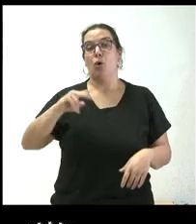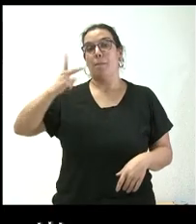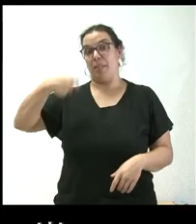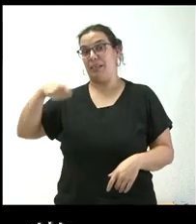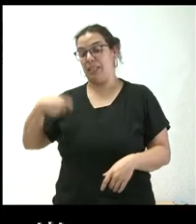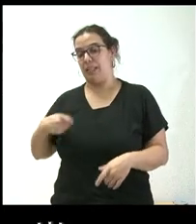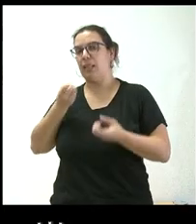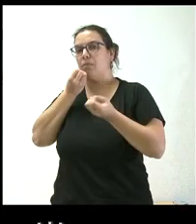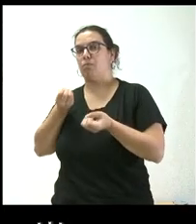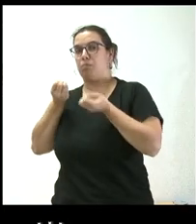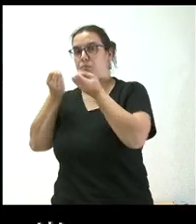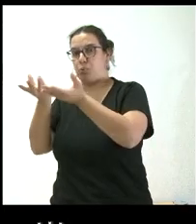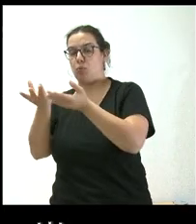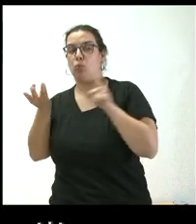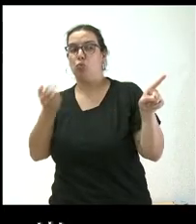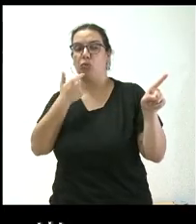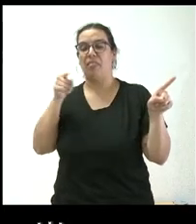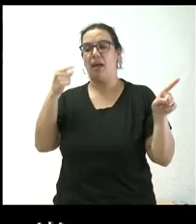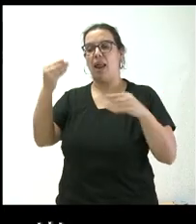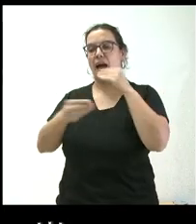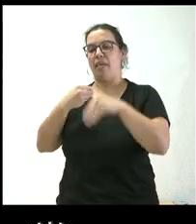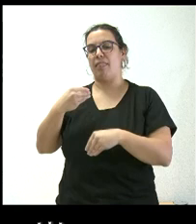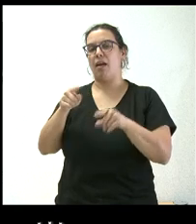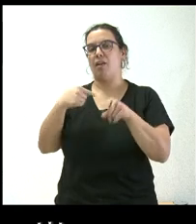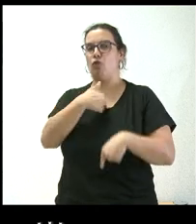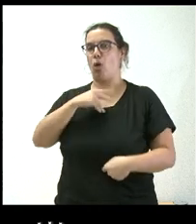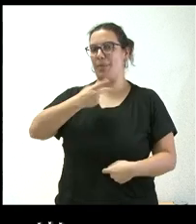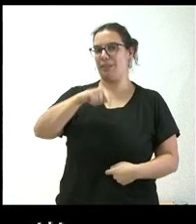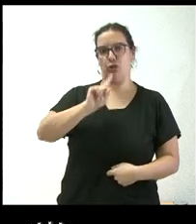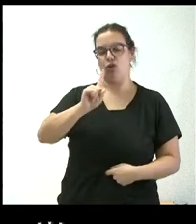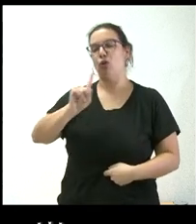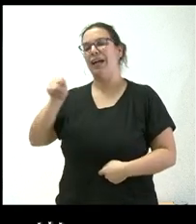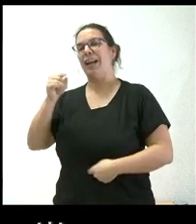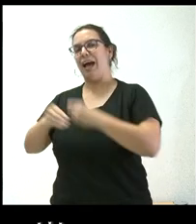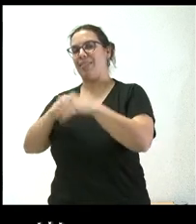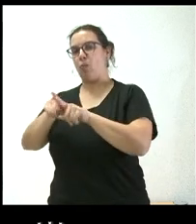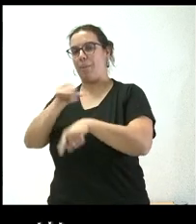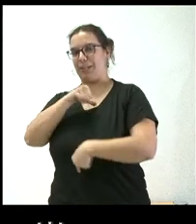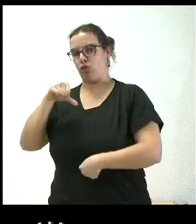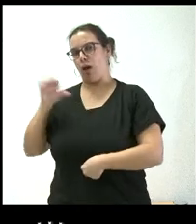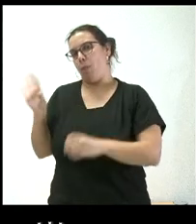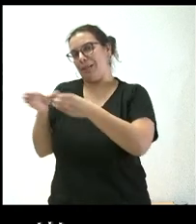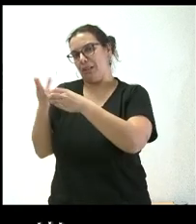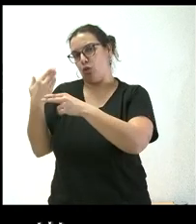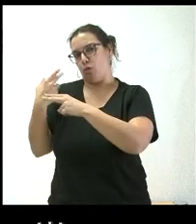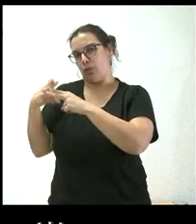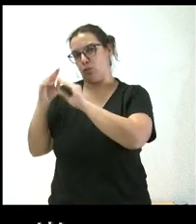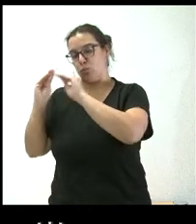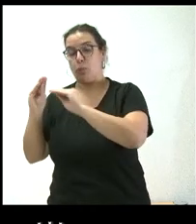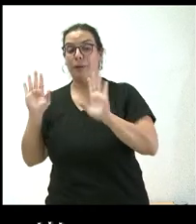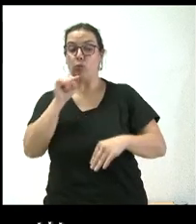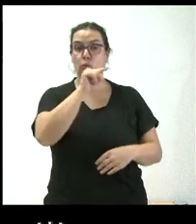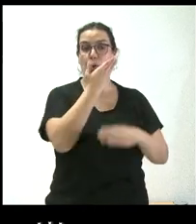sus palabras las hizo a título personal o de partido si a la junta de Castilla y León a la que usted representa o de la que es